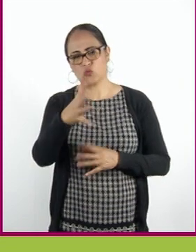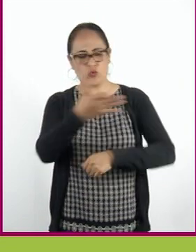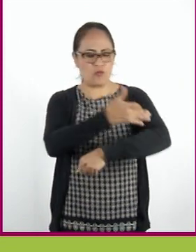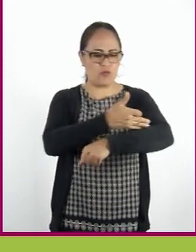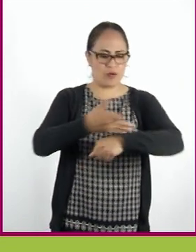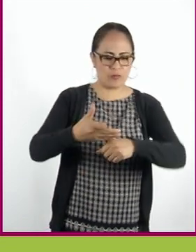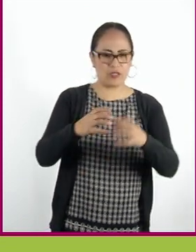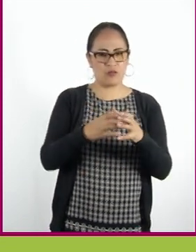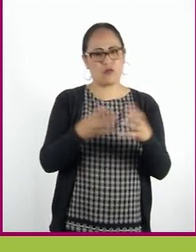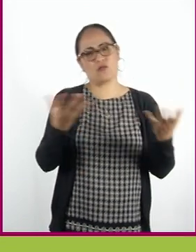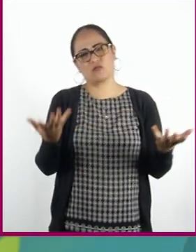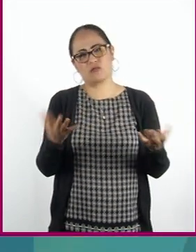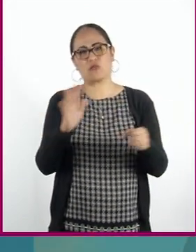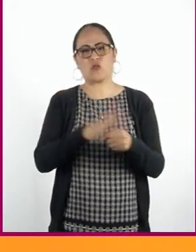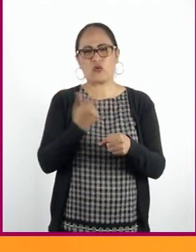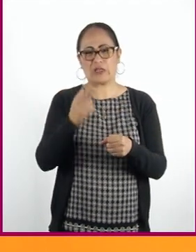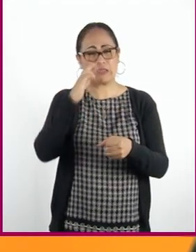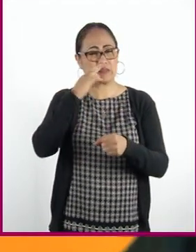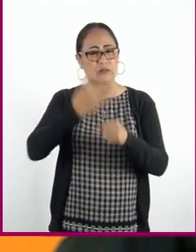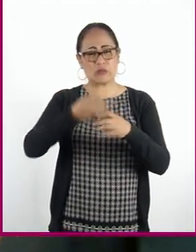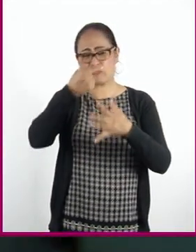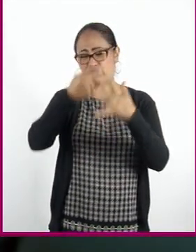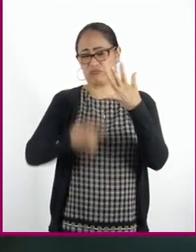grandes responsabilidades.